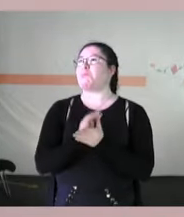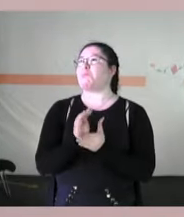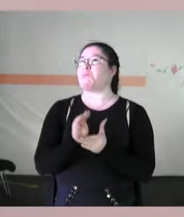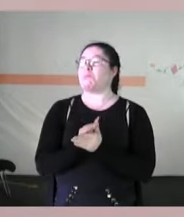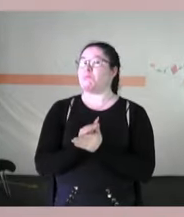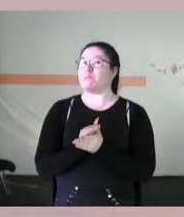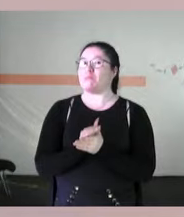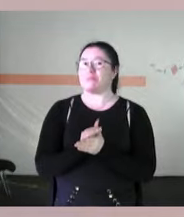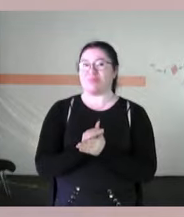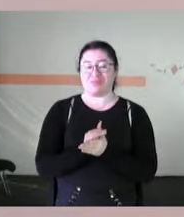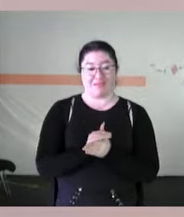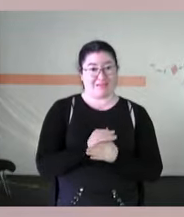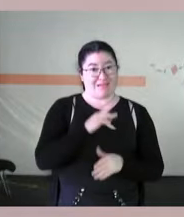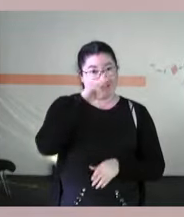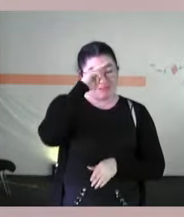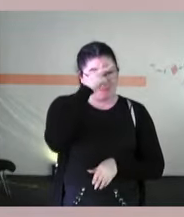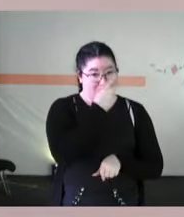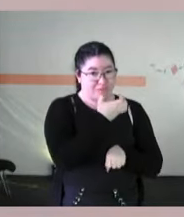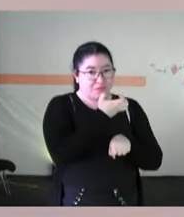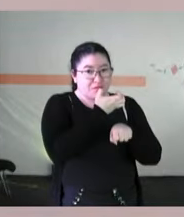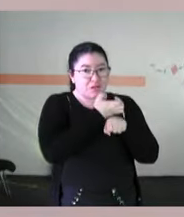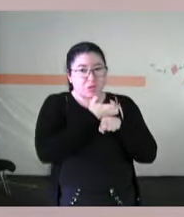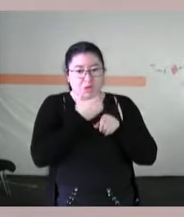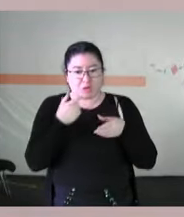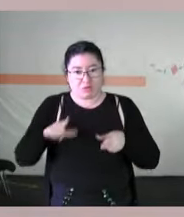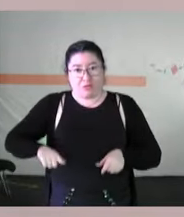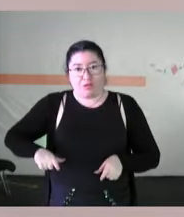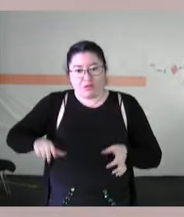para hacer aún peor la vida de esas personas.